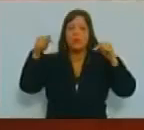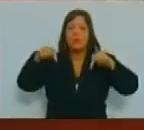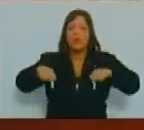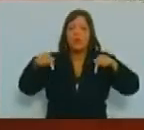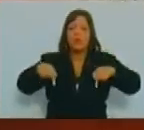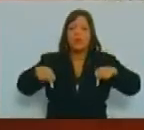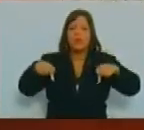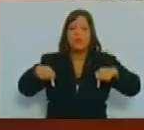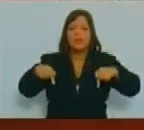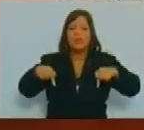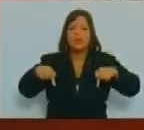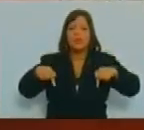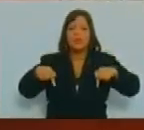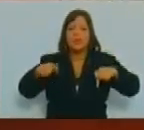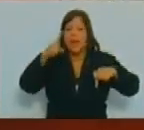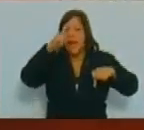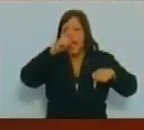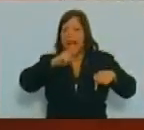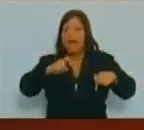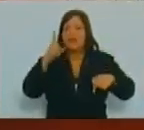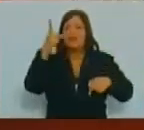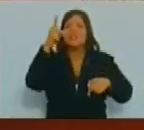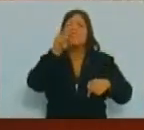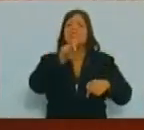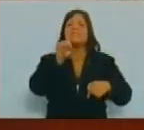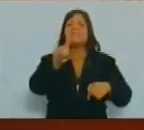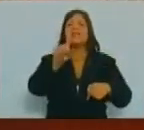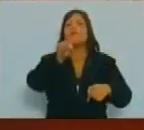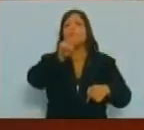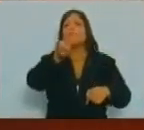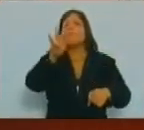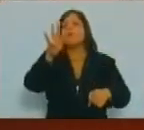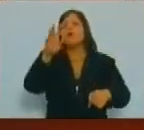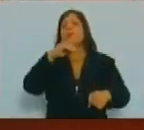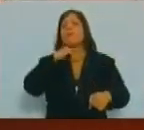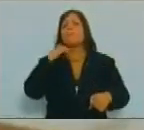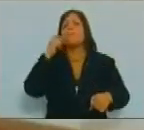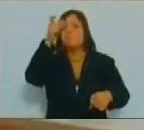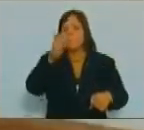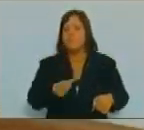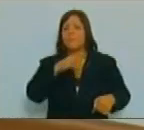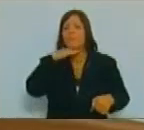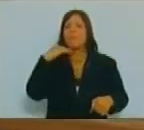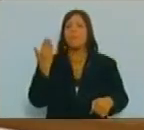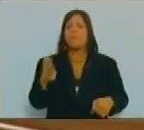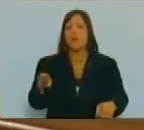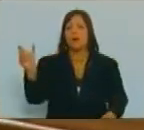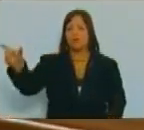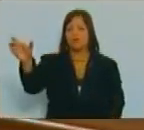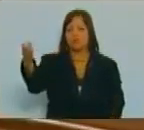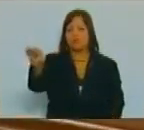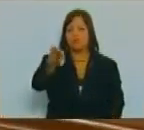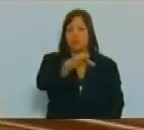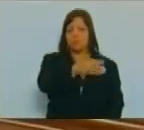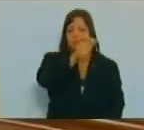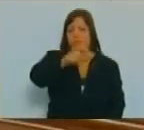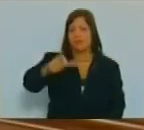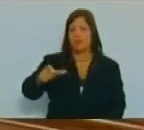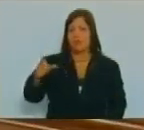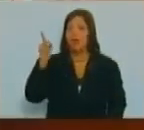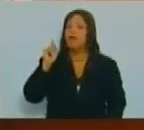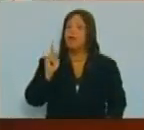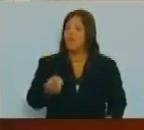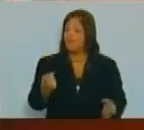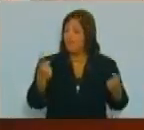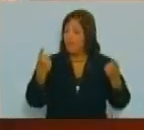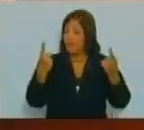en este año 124 personas pero que nosotros no podemos olvidar ya que hay un crimen impune